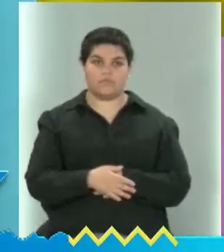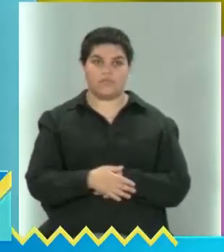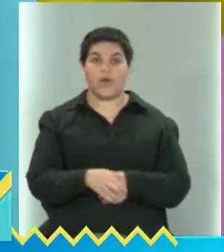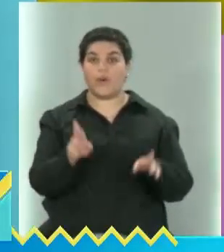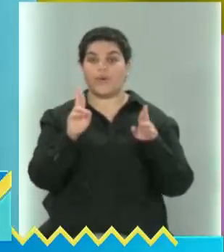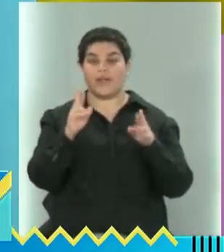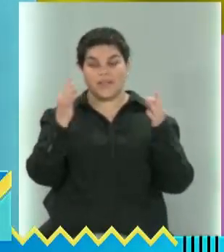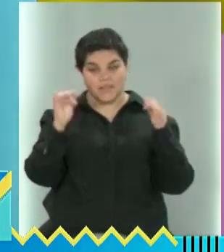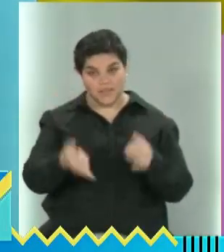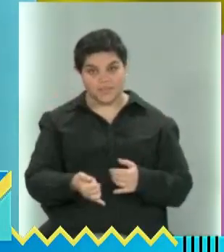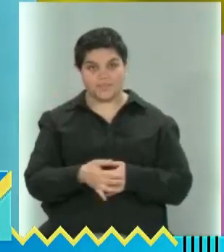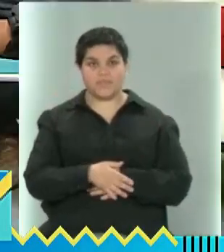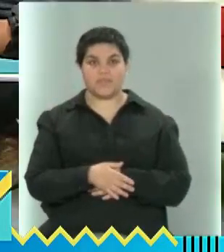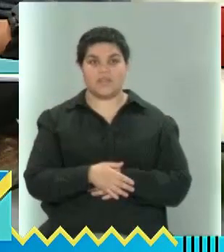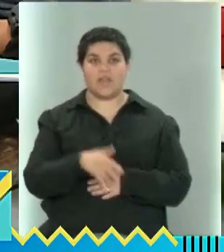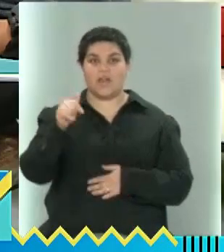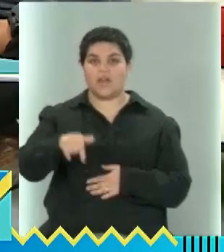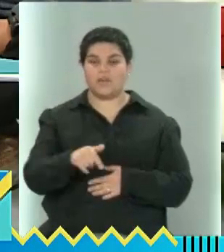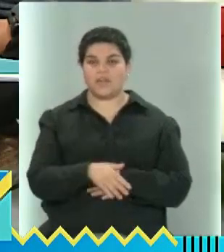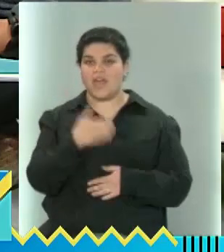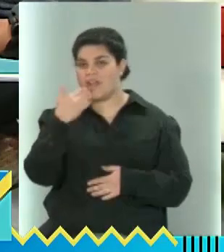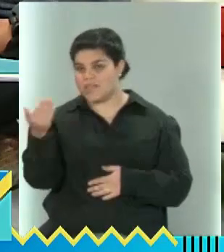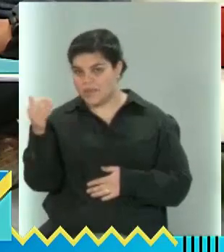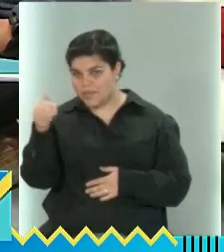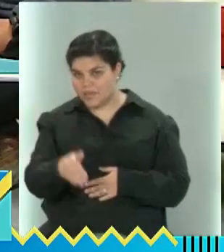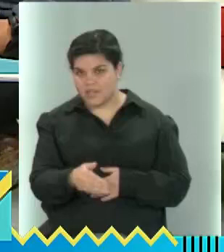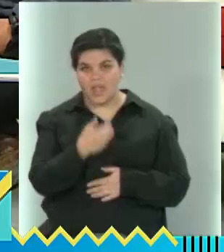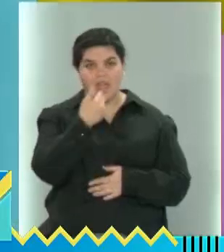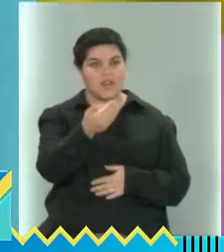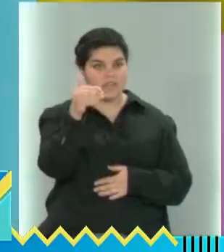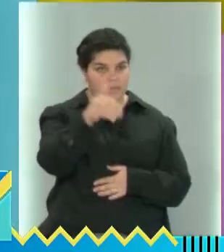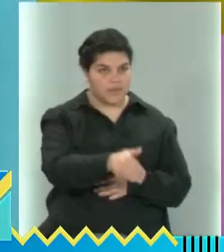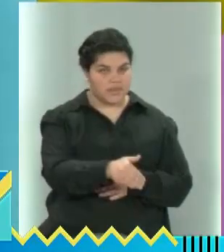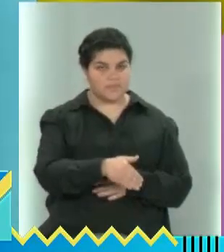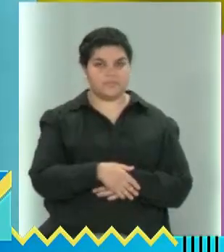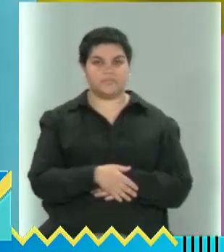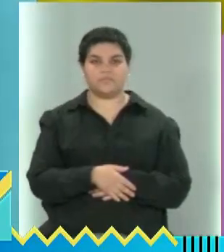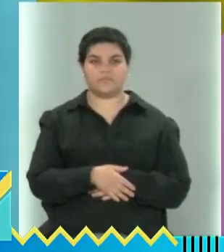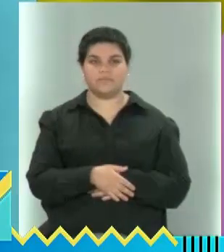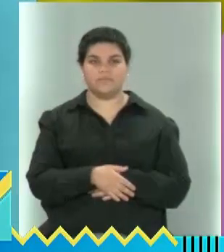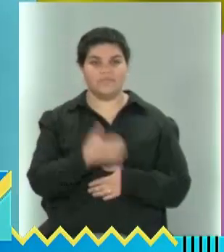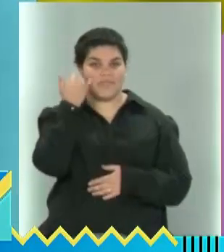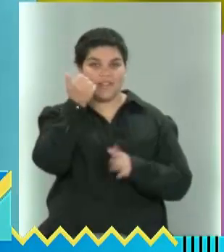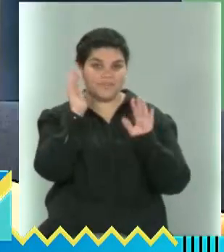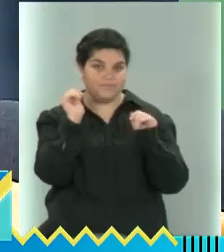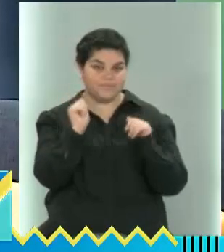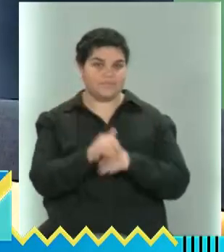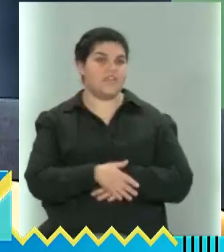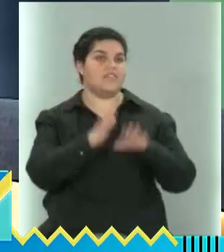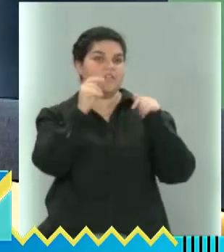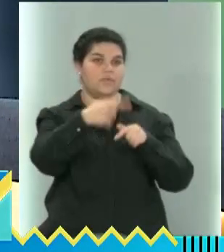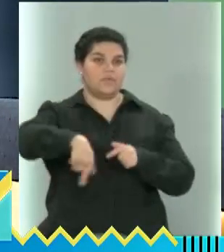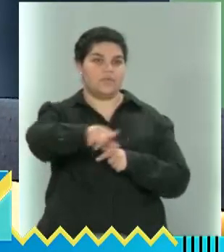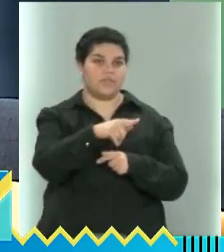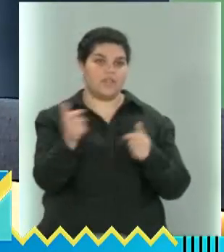nos queda más tiempo. Gracias, Juan Pablo, por haber venido. Gracias a usted. Muchas gracias, Jorge, por haber estado presente. Gracias. Claro, nos vamos. Nos vamos, bueno, a saludarlos a ustedes que